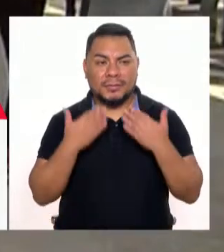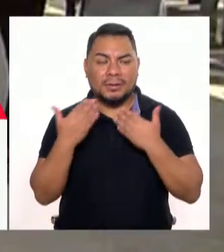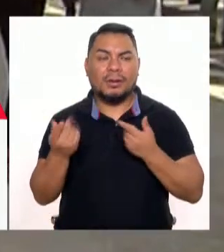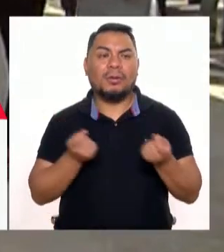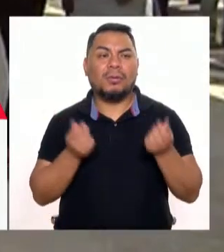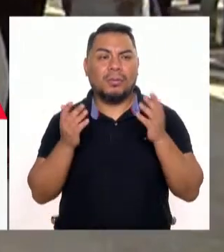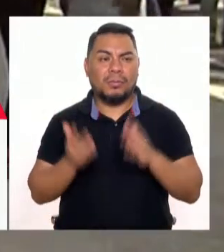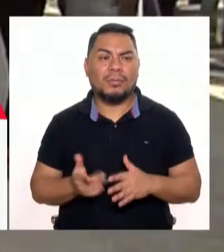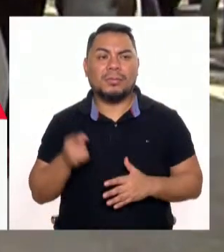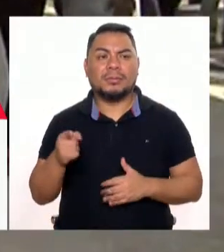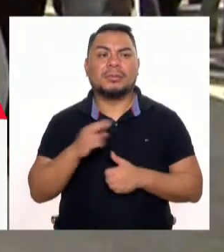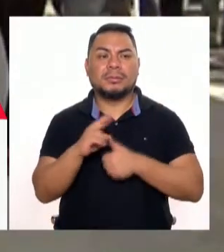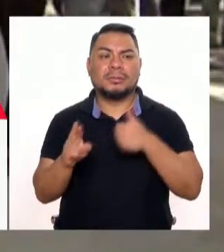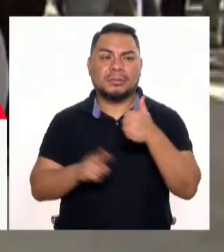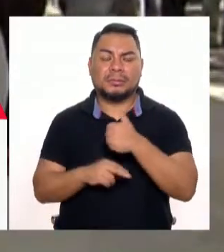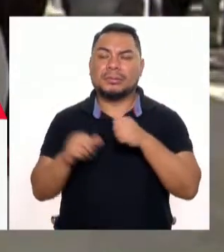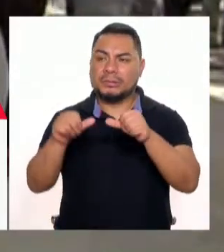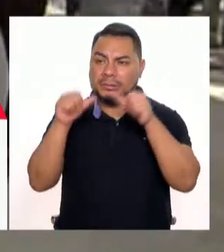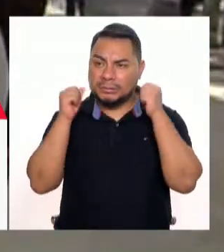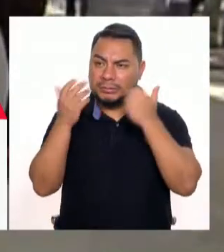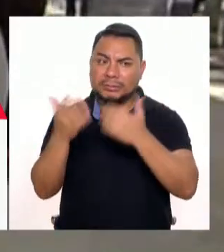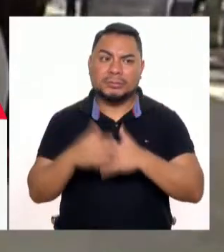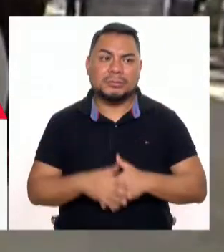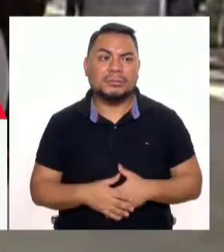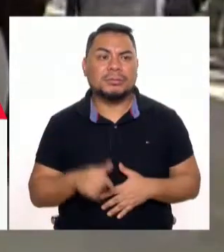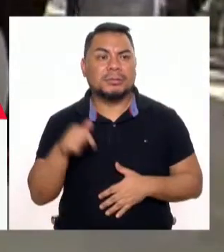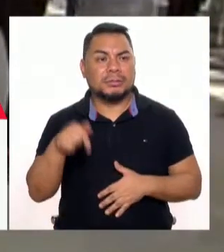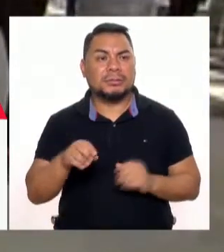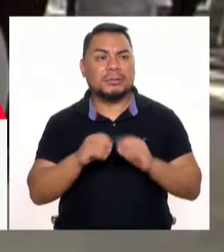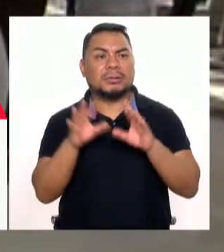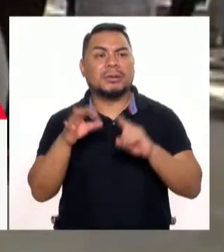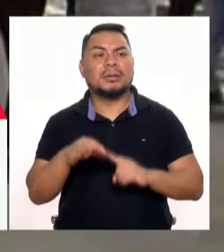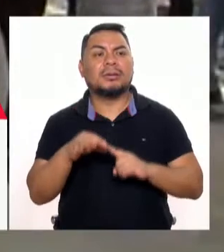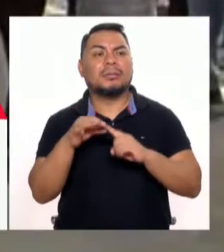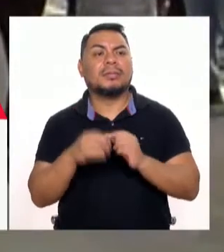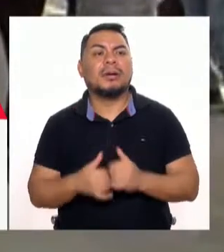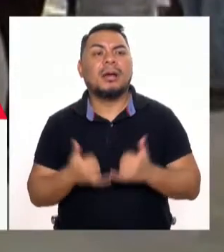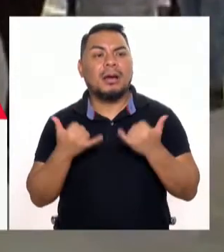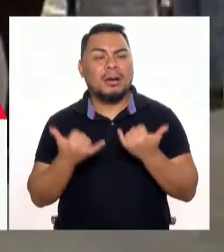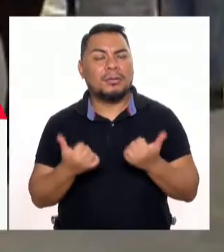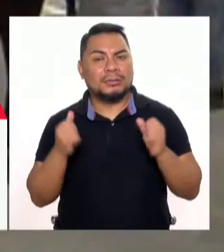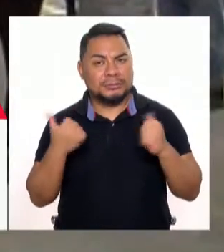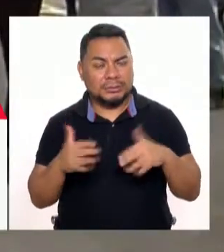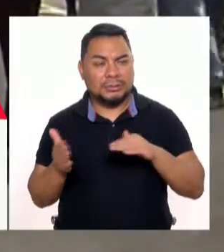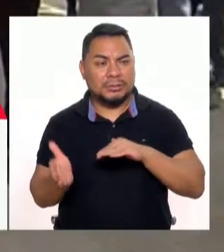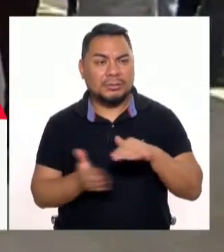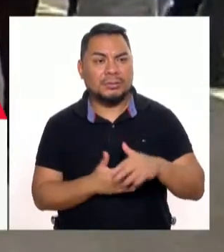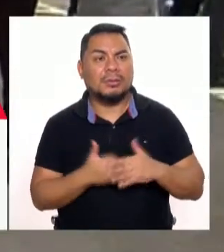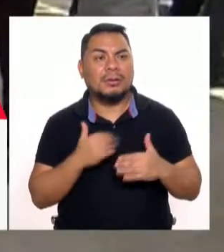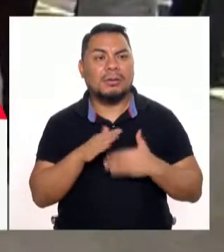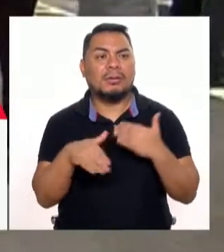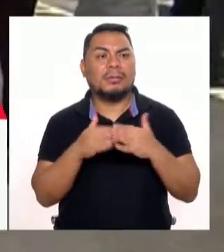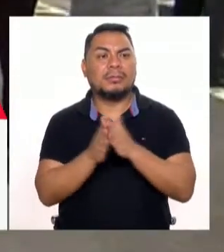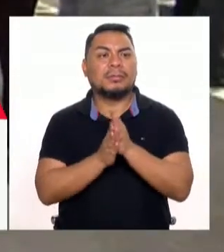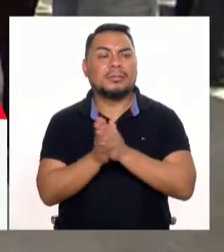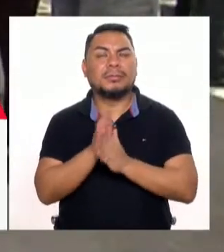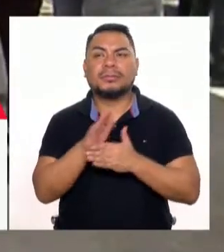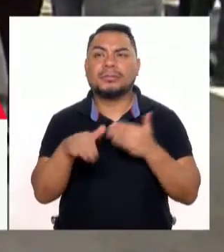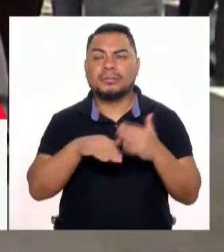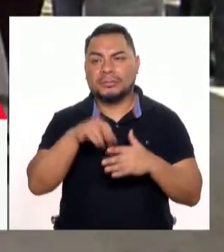presidente de la mancomunidad amazónica en este día especial y ahora sí lo esperado por todo el Perú